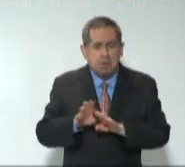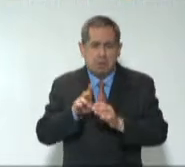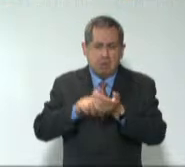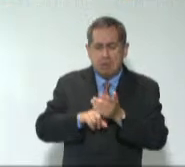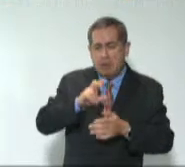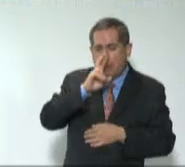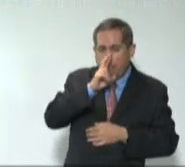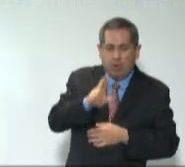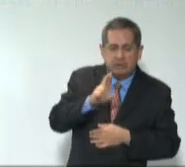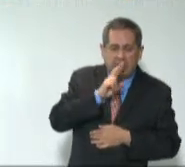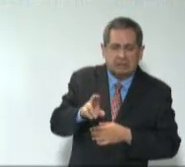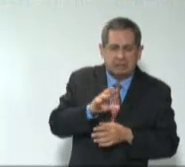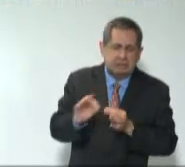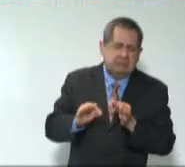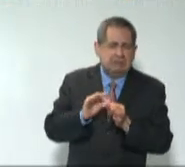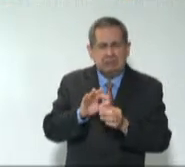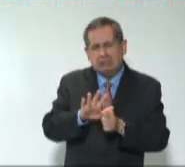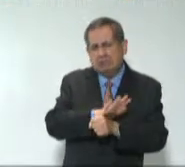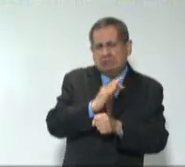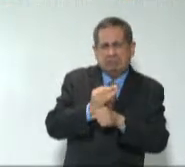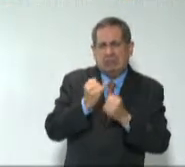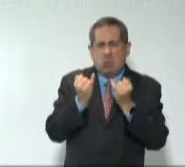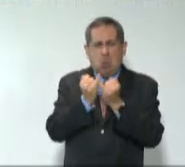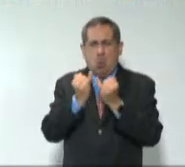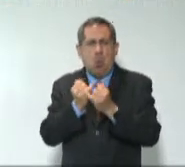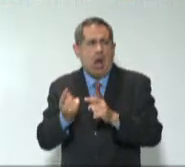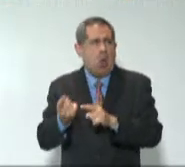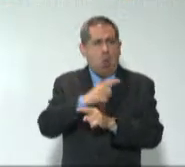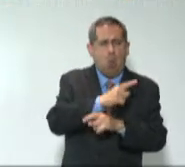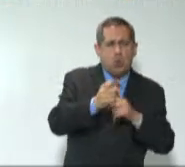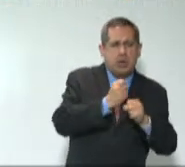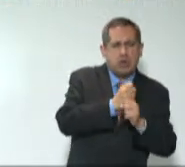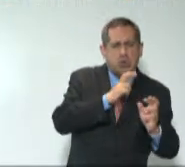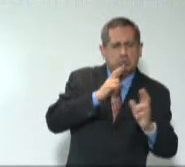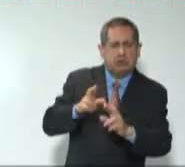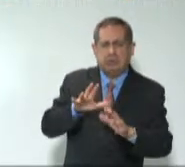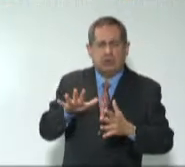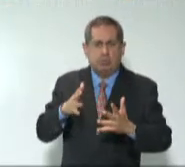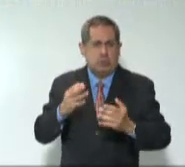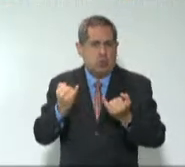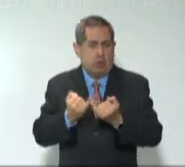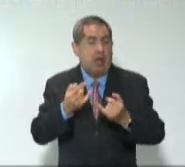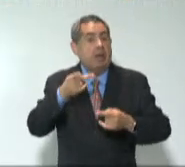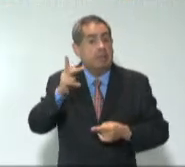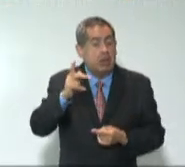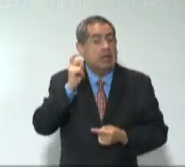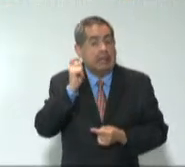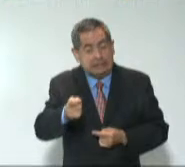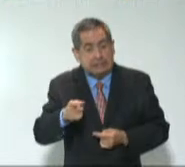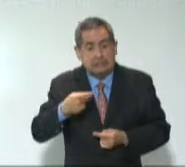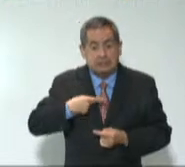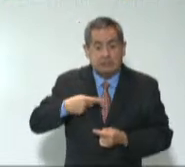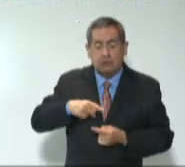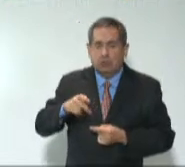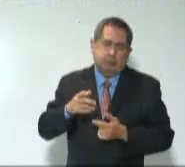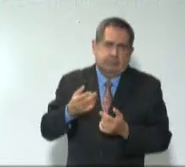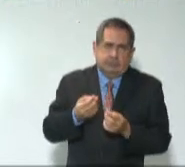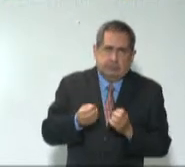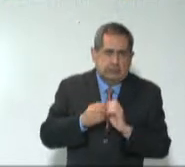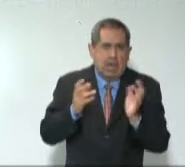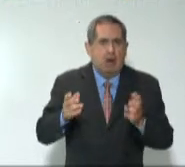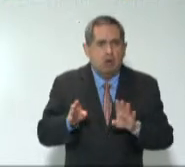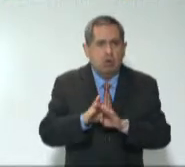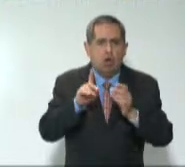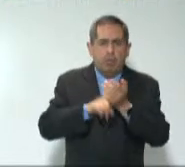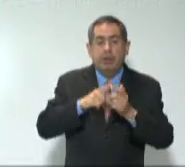respuestas F más o menos similar a la del año pasado pero lo que tenemos queer claro es que la gente y era obvio y por